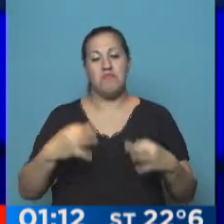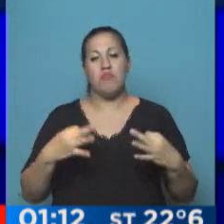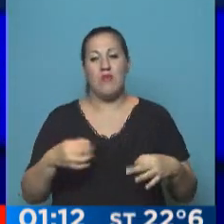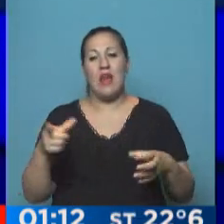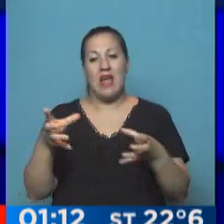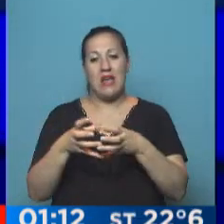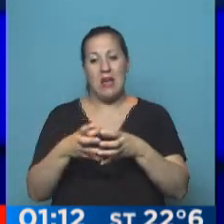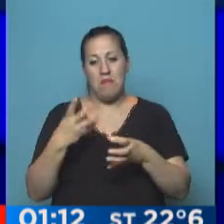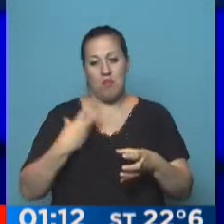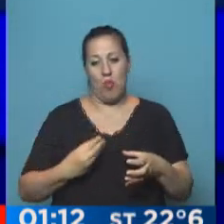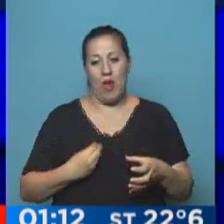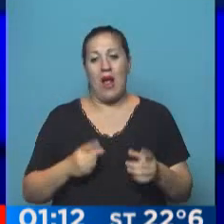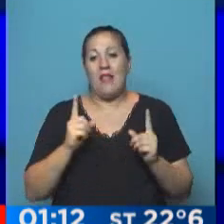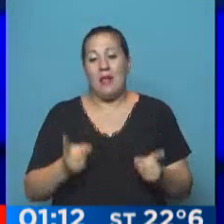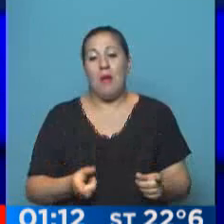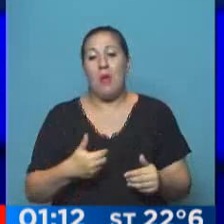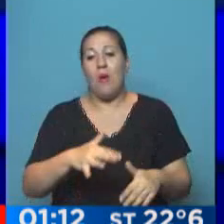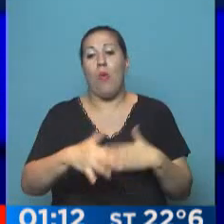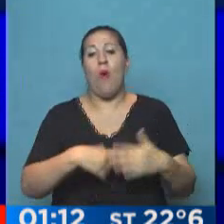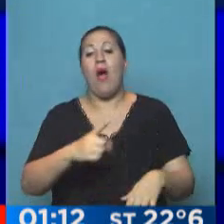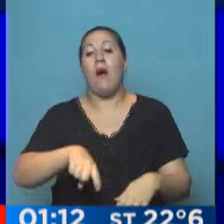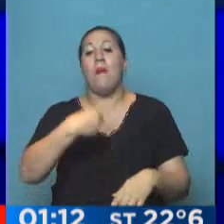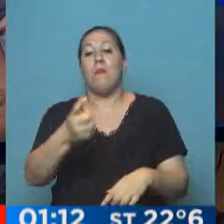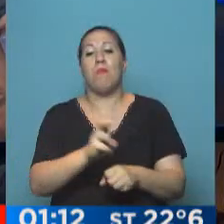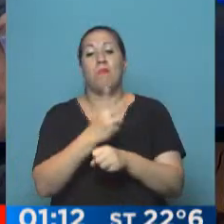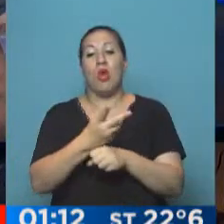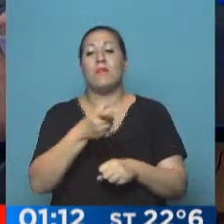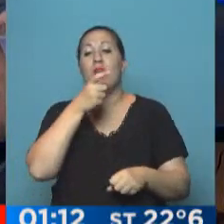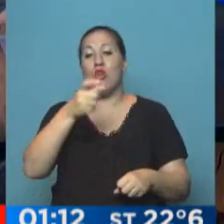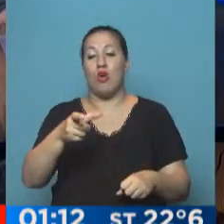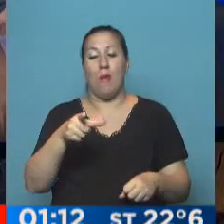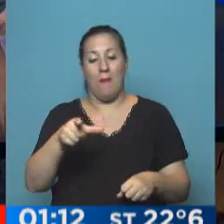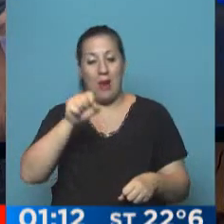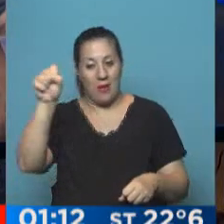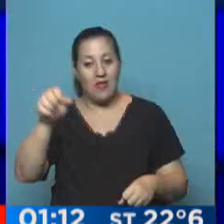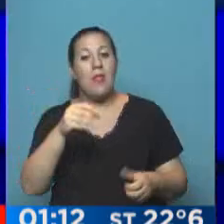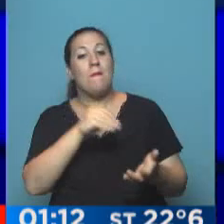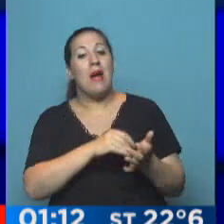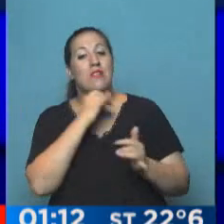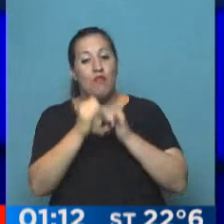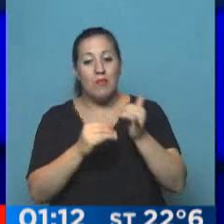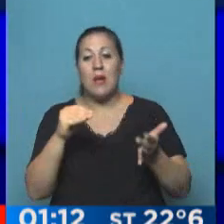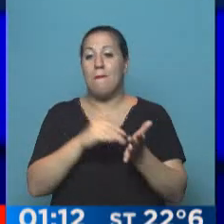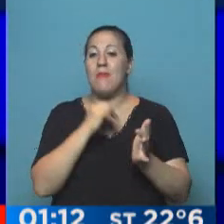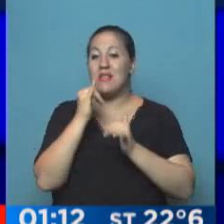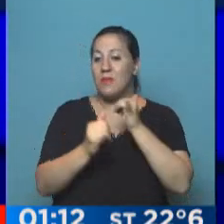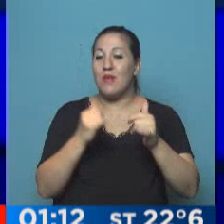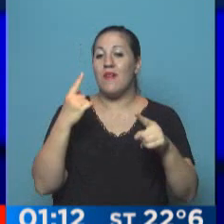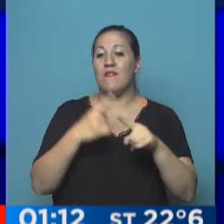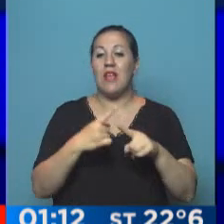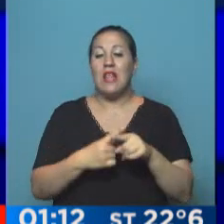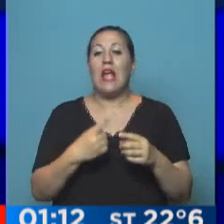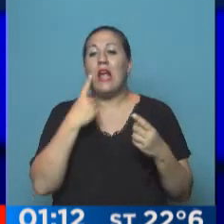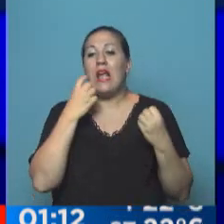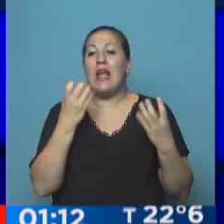este conjunto que además ya jugará la próxima Copa Libertadores. Seguimos con más información, Gaby. Seguimos con más información y con los festejos. ¿Cómo se